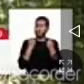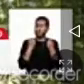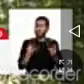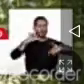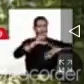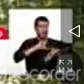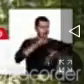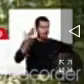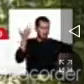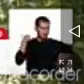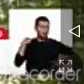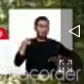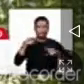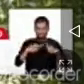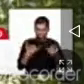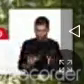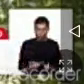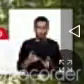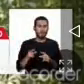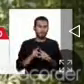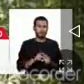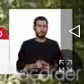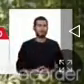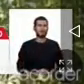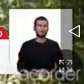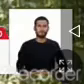entonces, y estoy seguro que ahora.